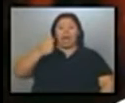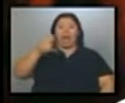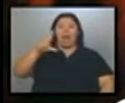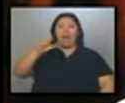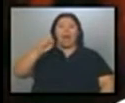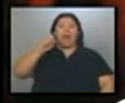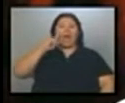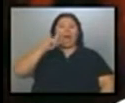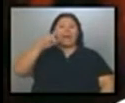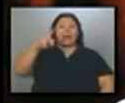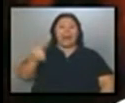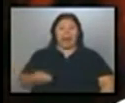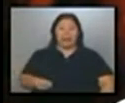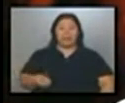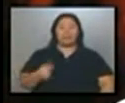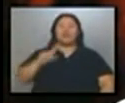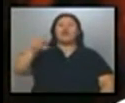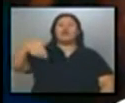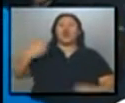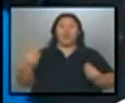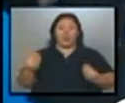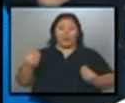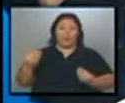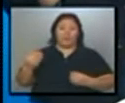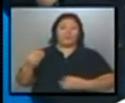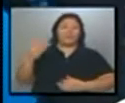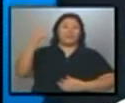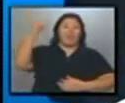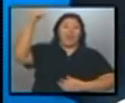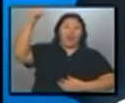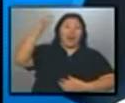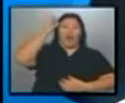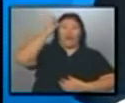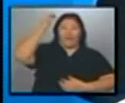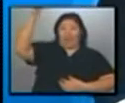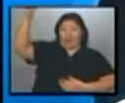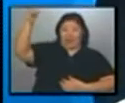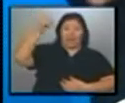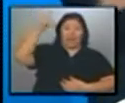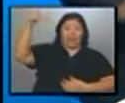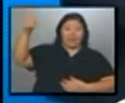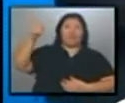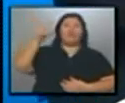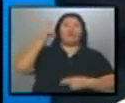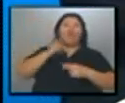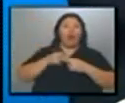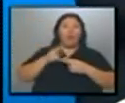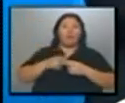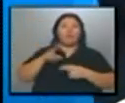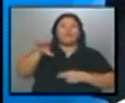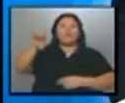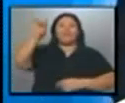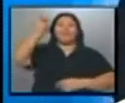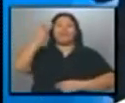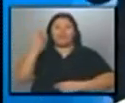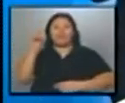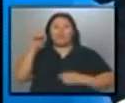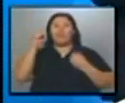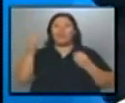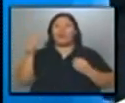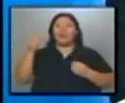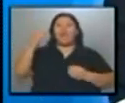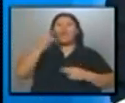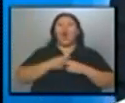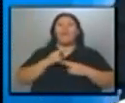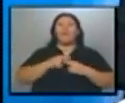hay que elegir un nombre en el conurbano bonaerense. El nombre se elige en África porque Malaika significa ángel. Y